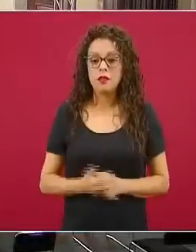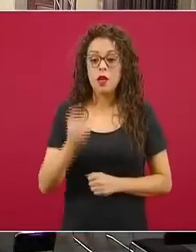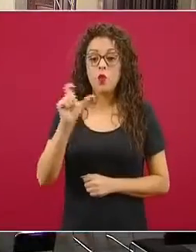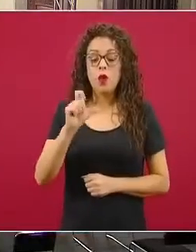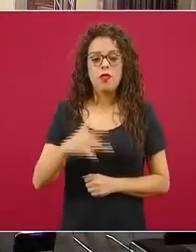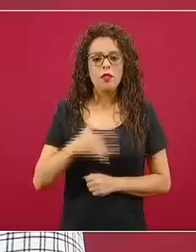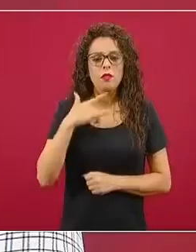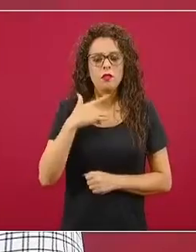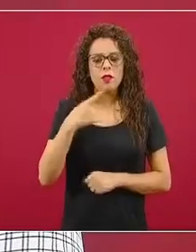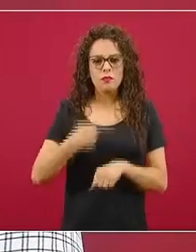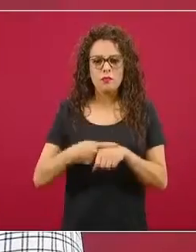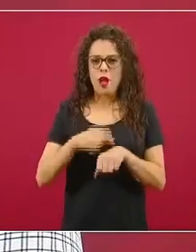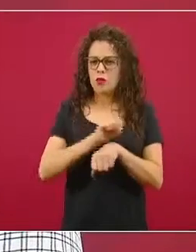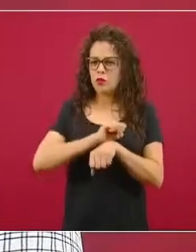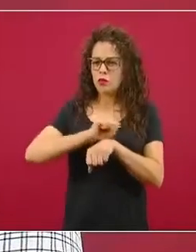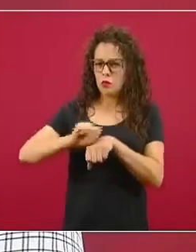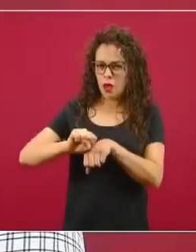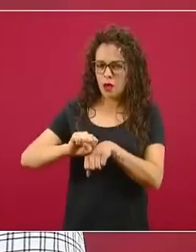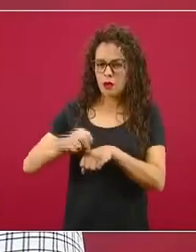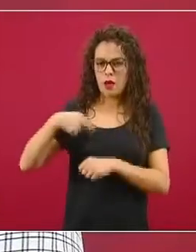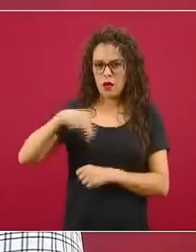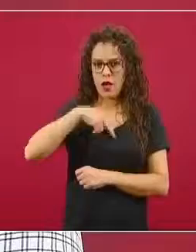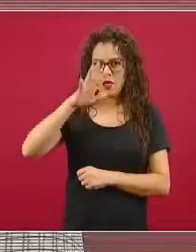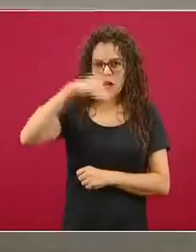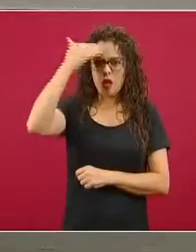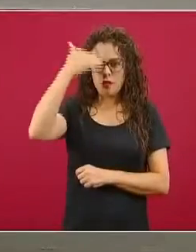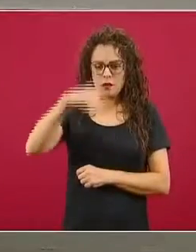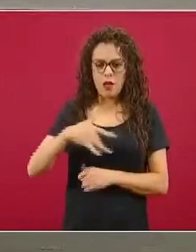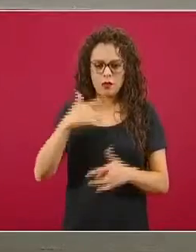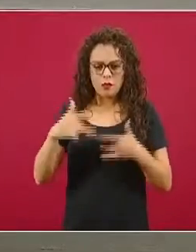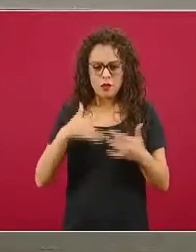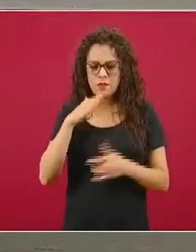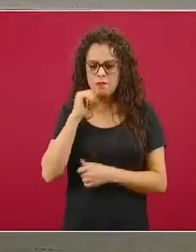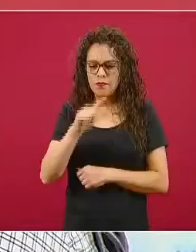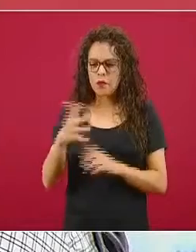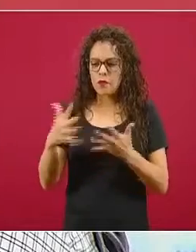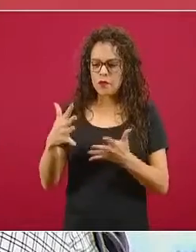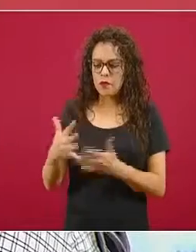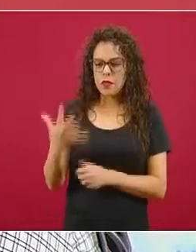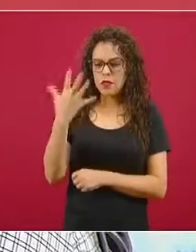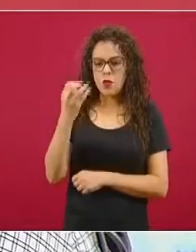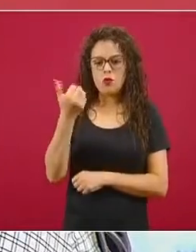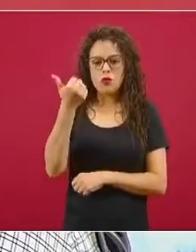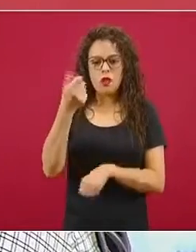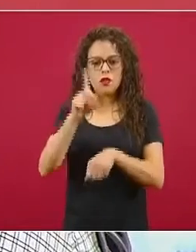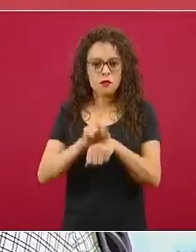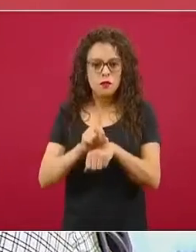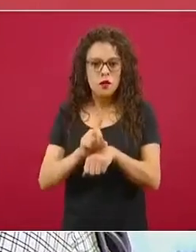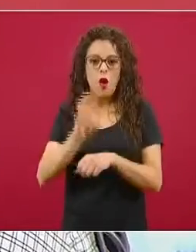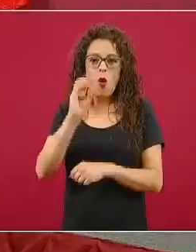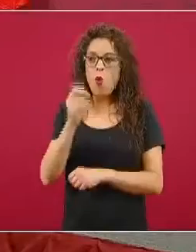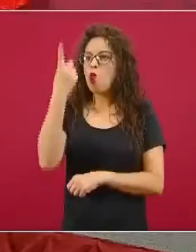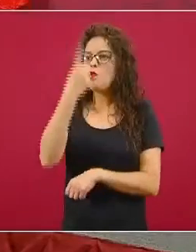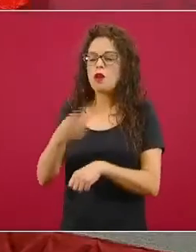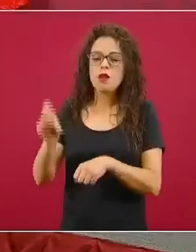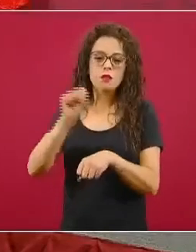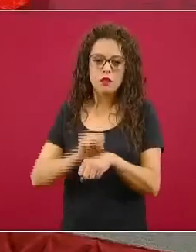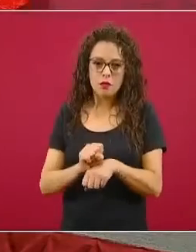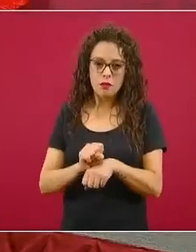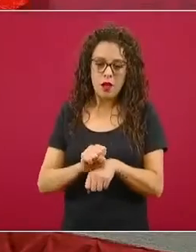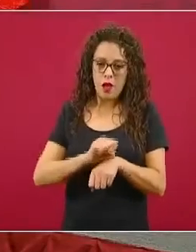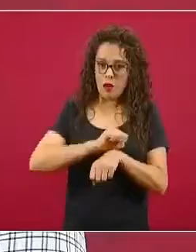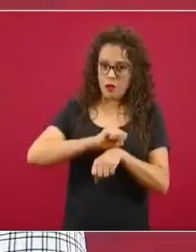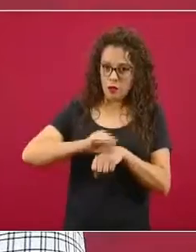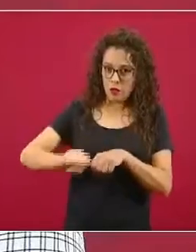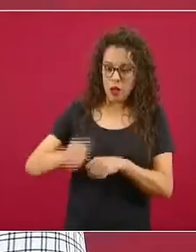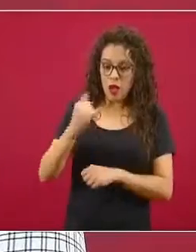pues bueno, sabemos que los síntomas normalmente duran alrededor de 5 o 6 días, una semana, en la mayoría de los casos leves, y